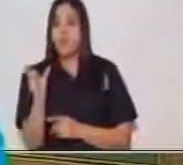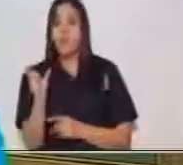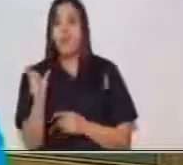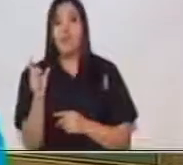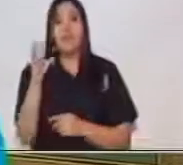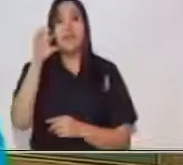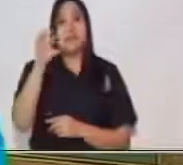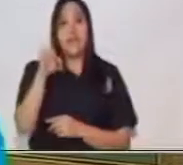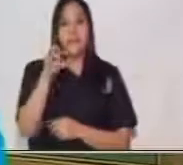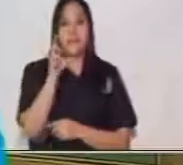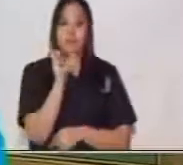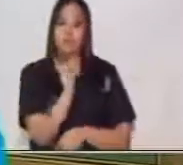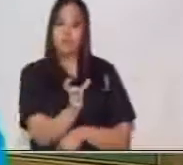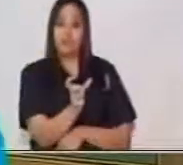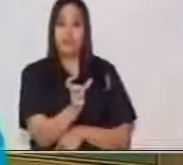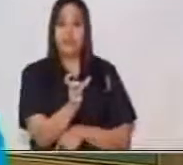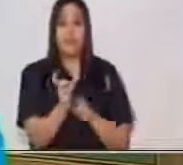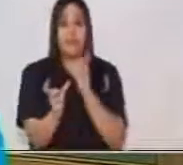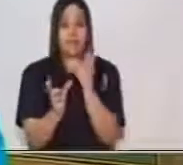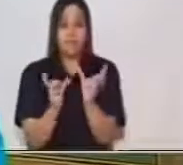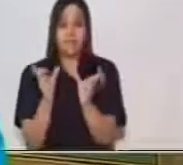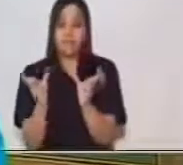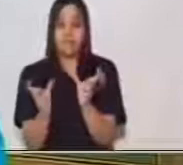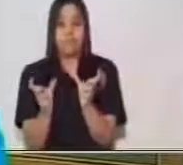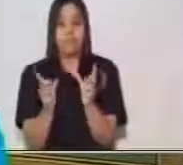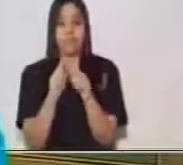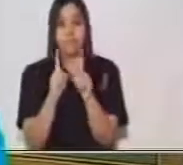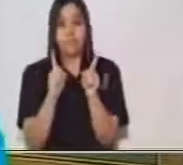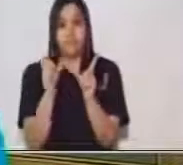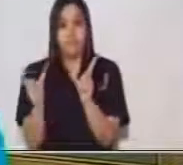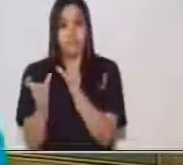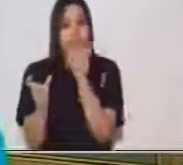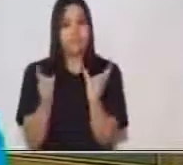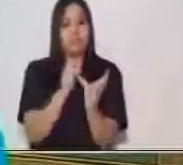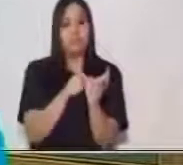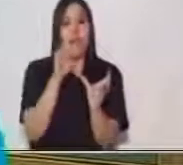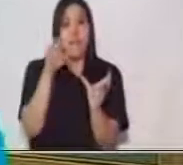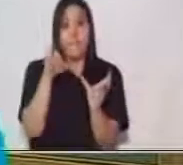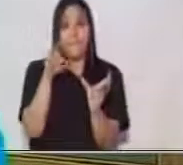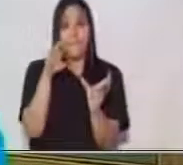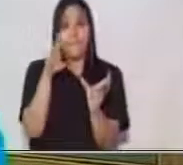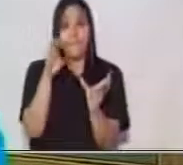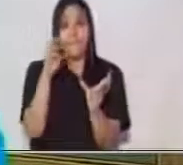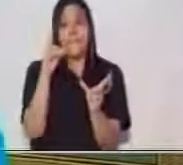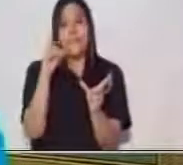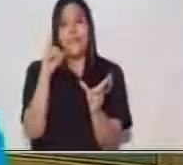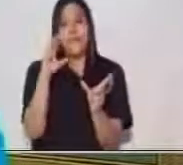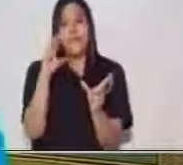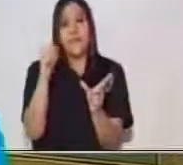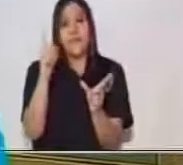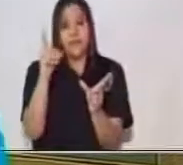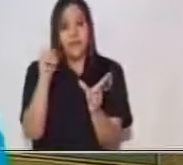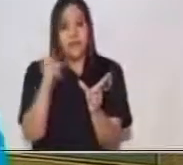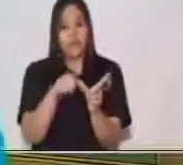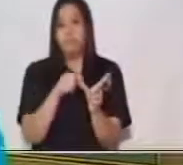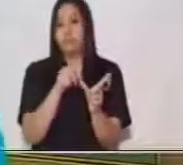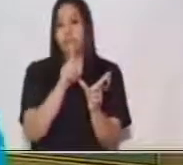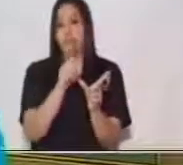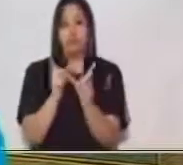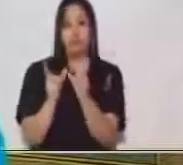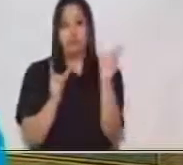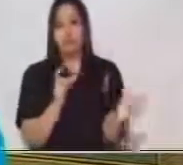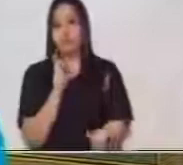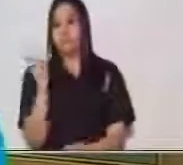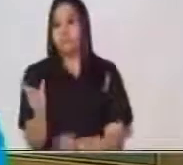vamos a hablar especialmente sobre el sujeto y del núcleo del sujeto. Muy bien, entonces en esta oración el